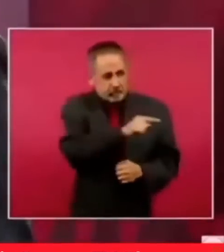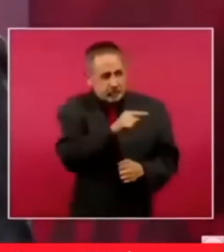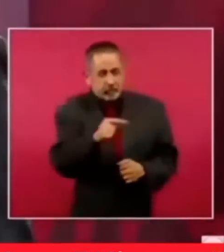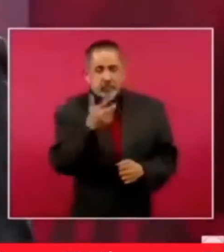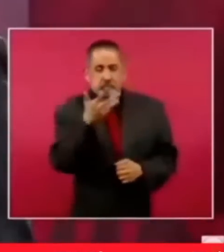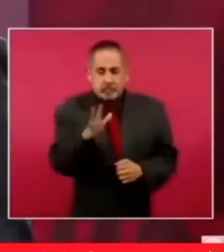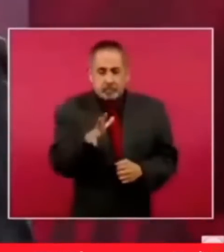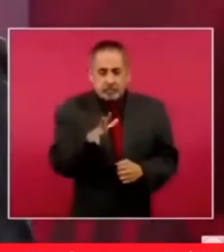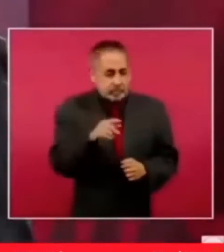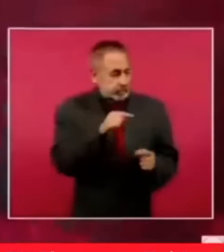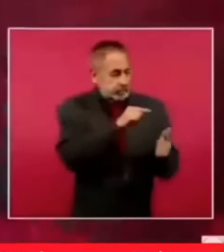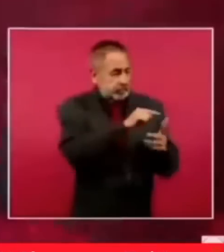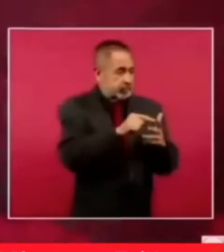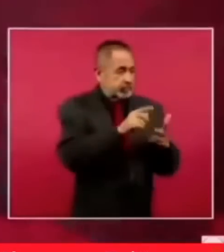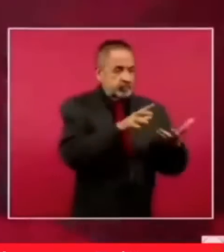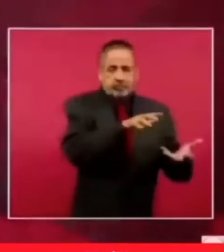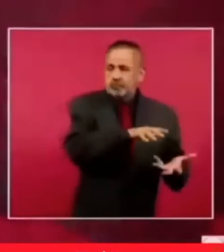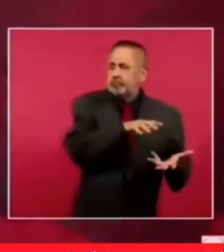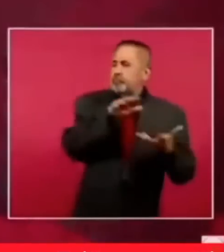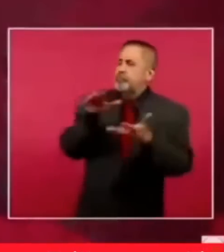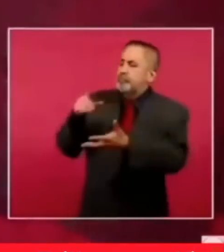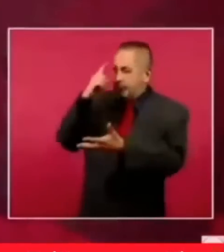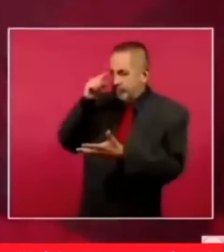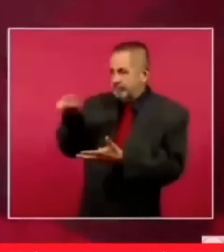le vendían al gobierno